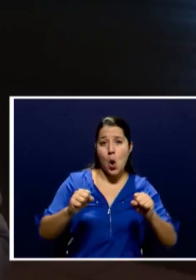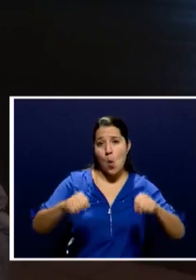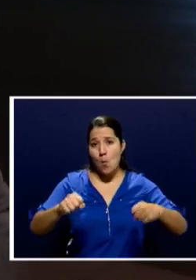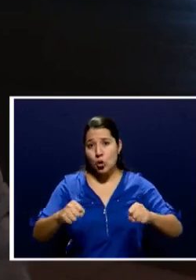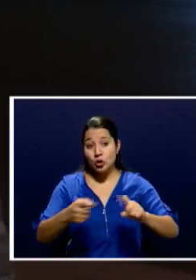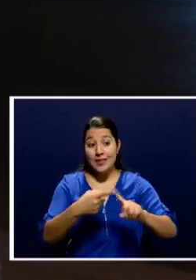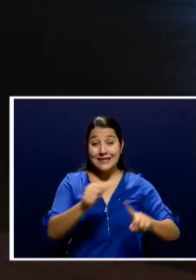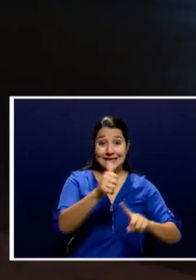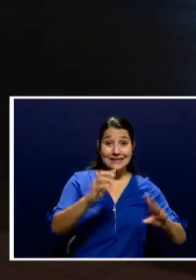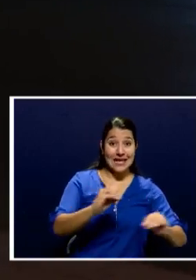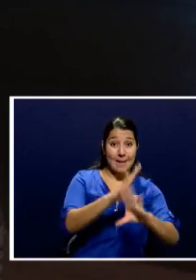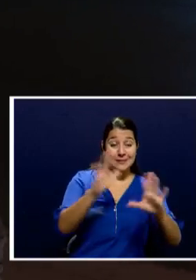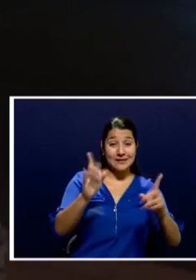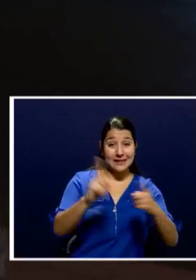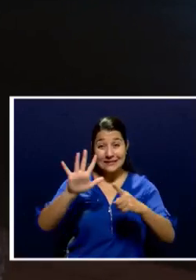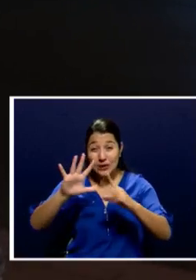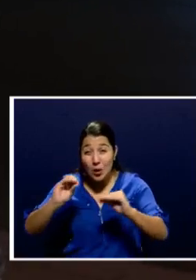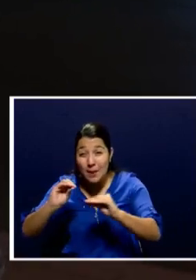la madrugada. Veamos.